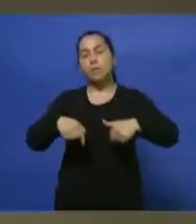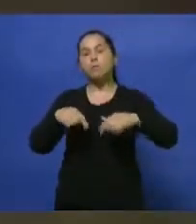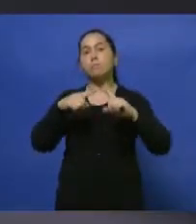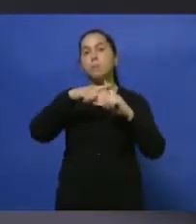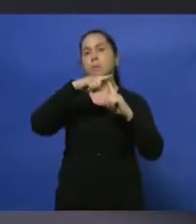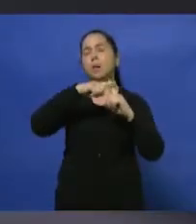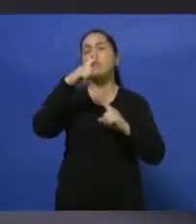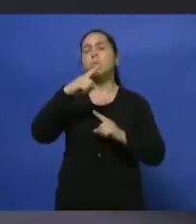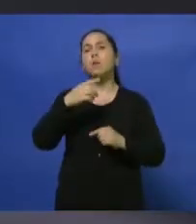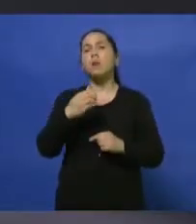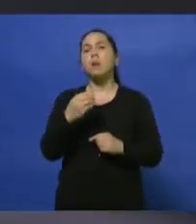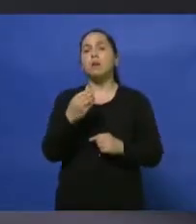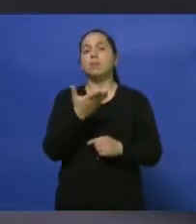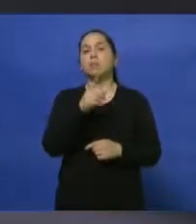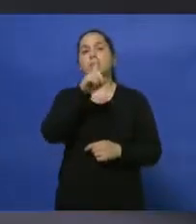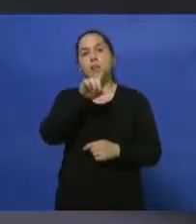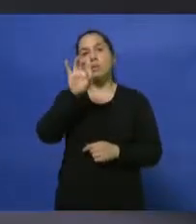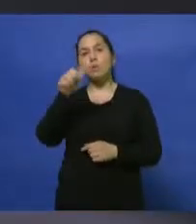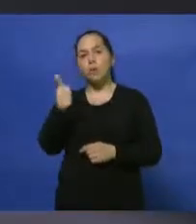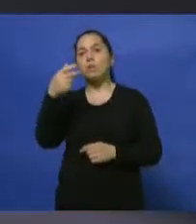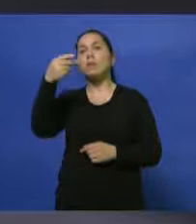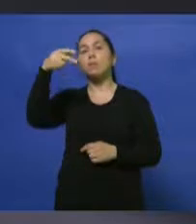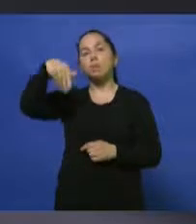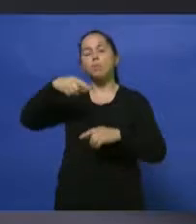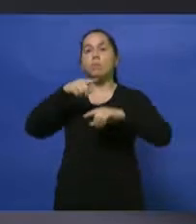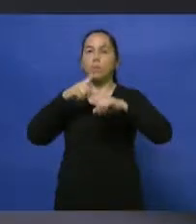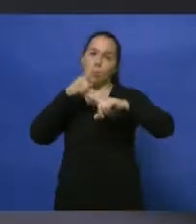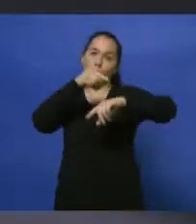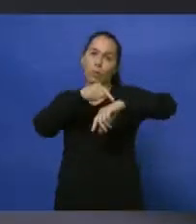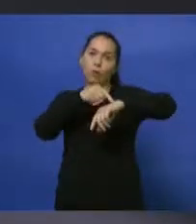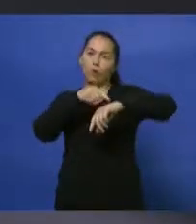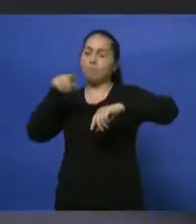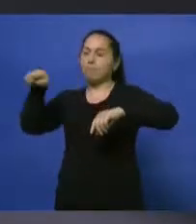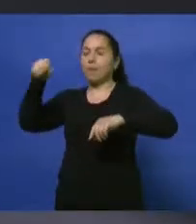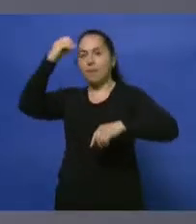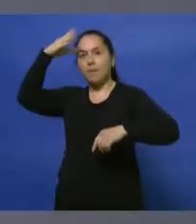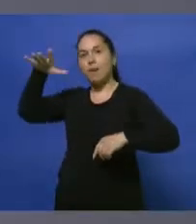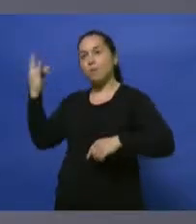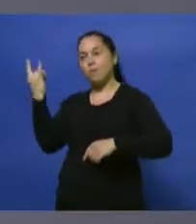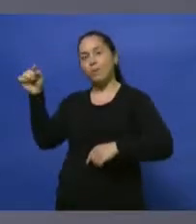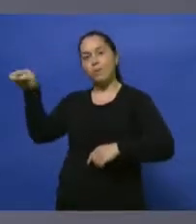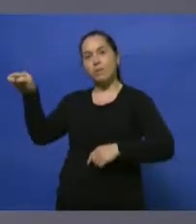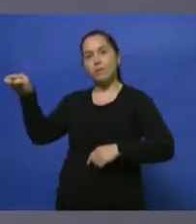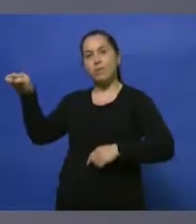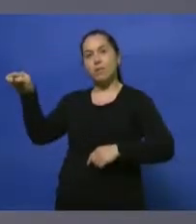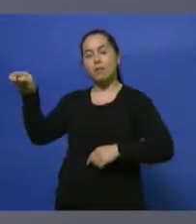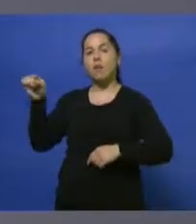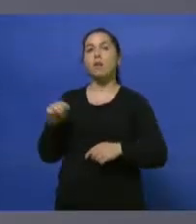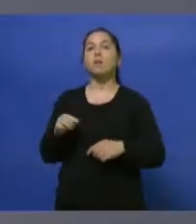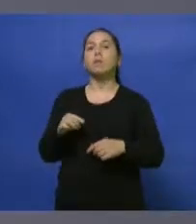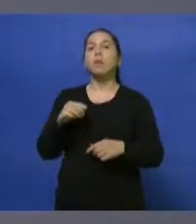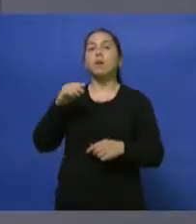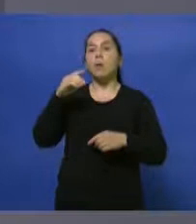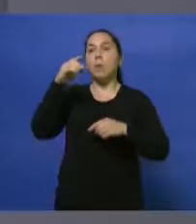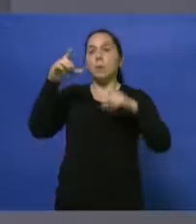100 kilómetros, 106 kilómetros en la hora, lo tomado en el campus de la universidad. El promedio fue de 90 kilómetros en la